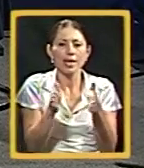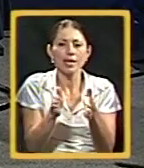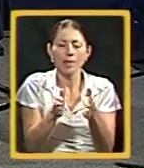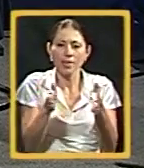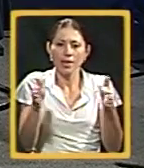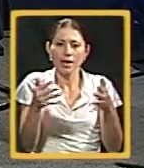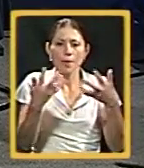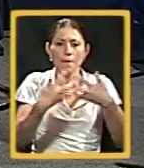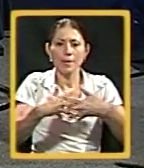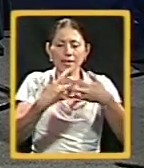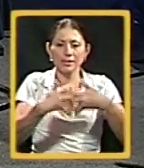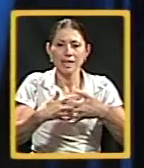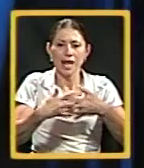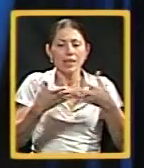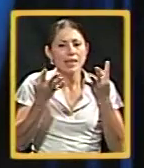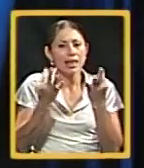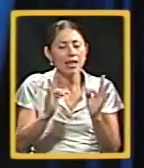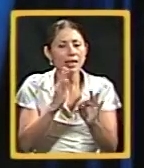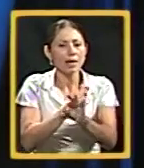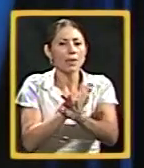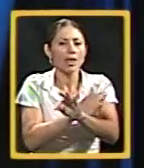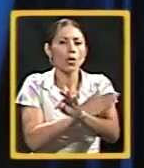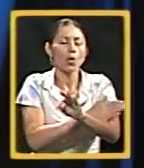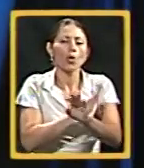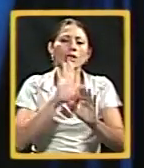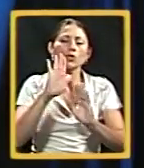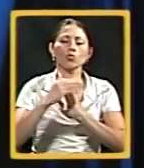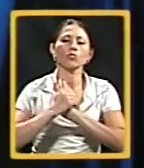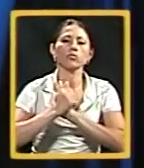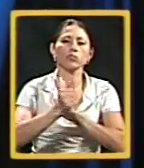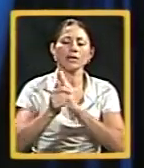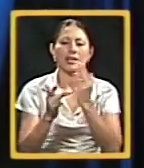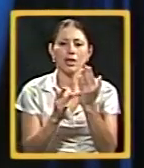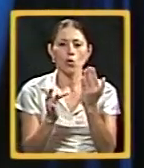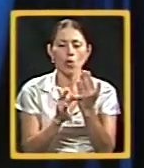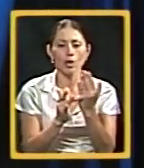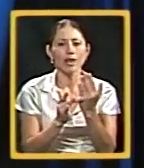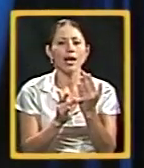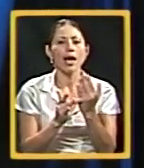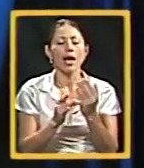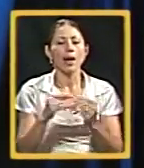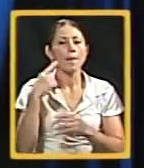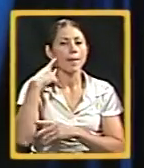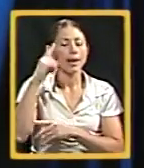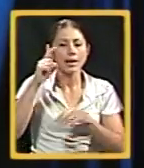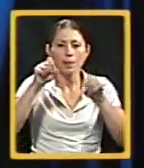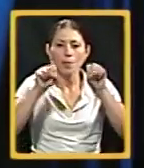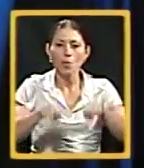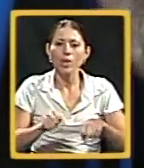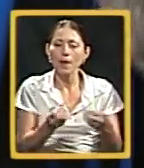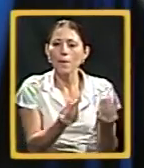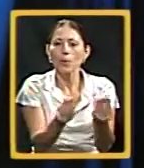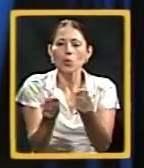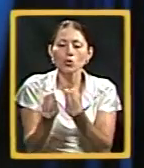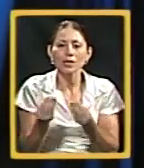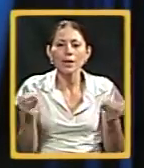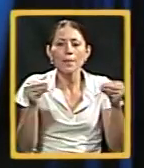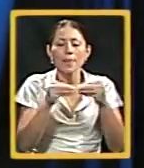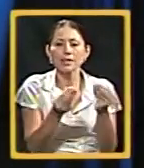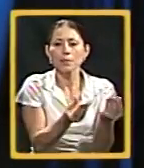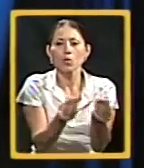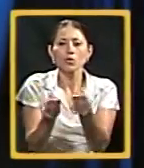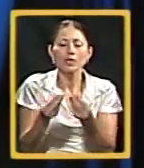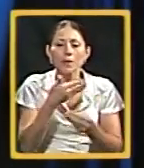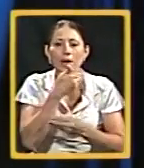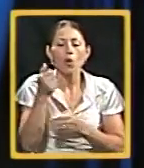mejoren su capacidad tecnológica o su nivel de capacidad tecnológica, pues para que puedan producir más y mejor y puedan